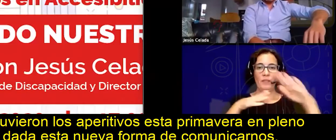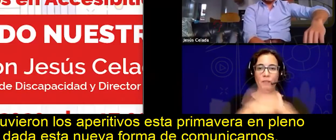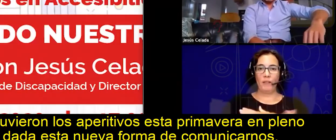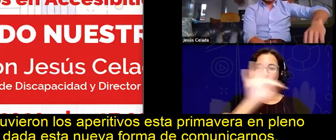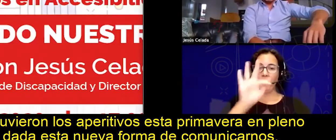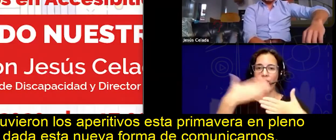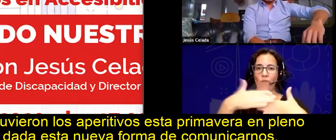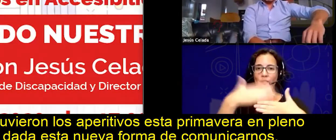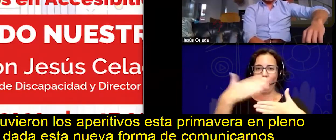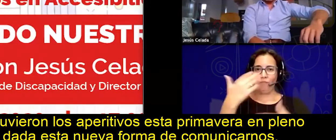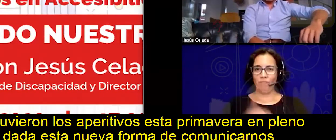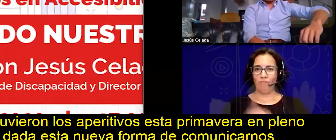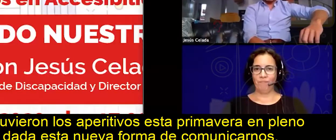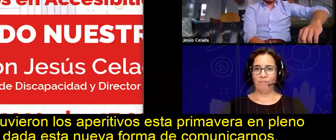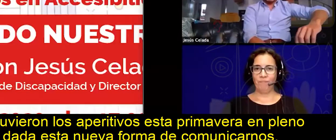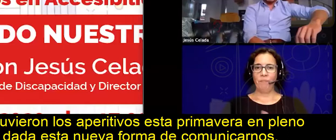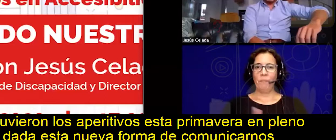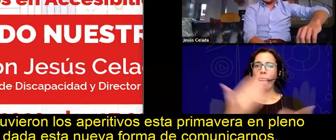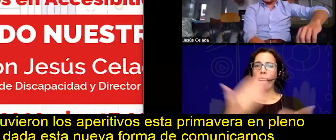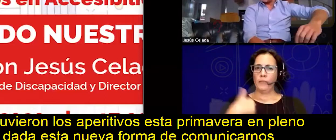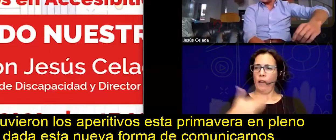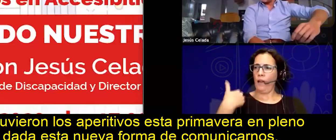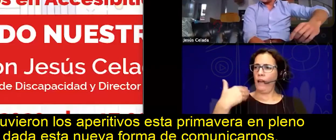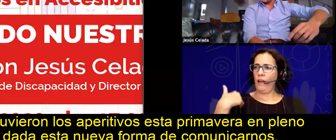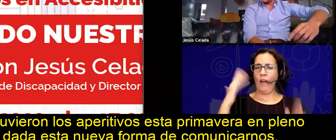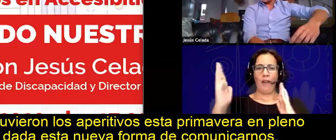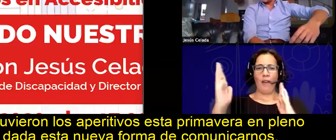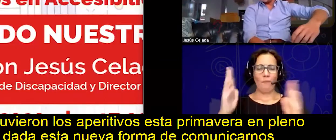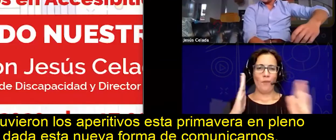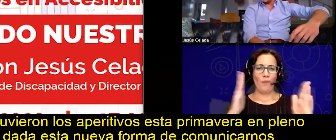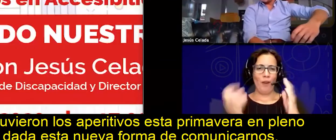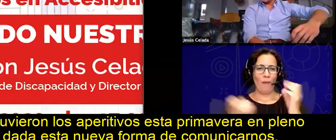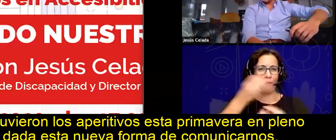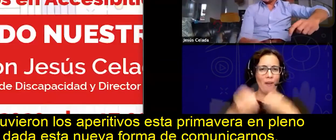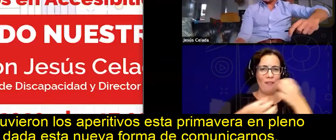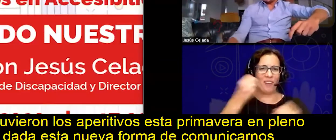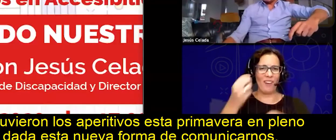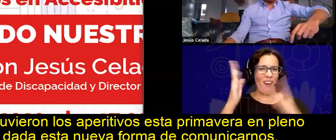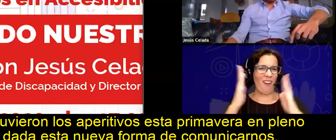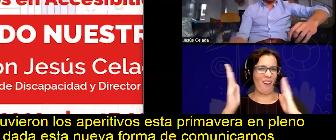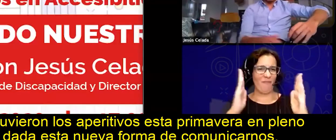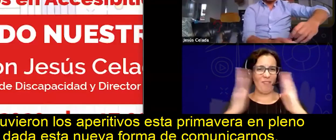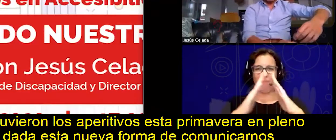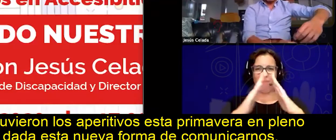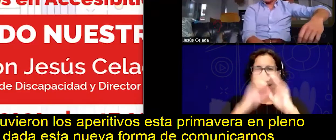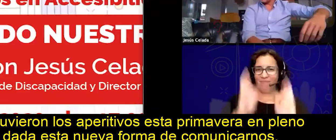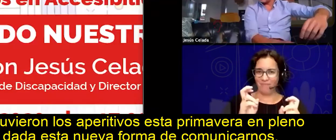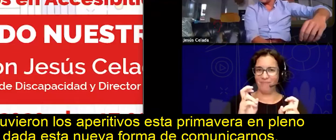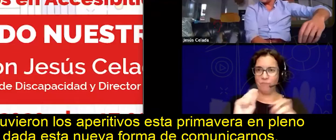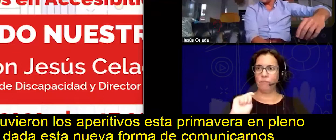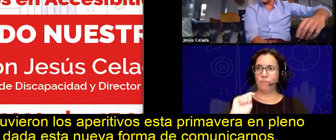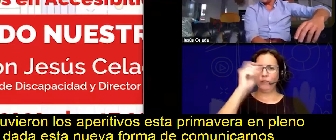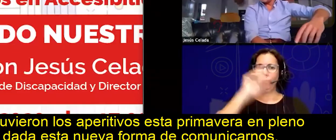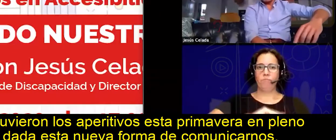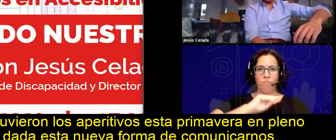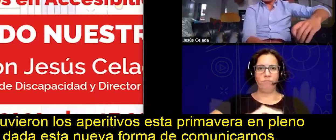Dado el éxito que tuvieron los aperitivos esta primavera en pleno confinamiento, dado esta nueva forma